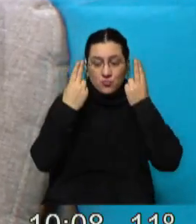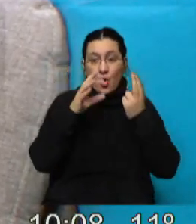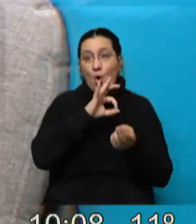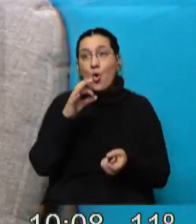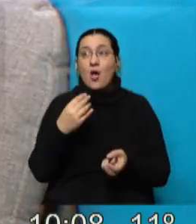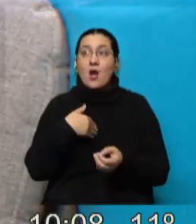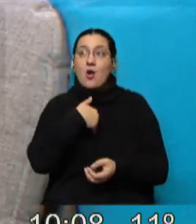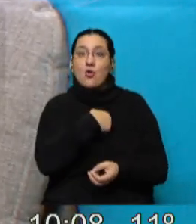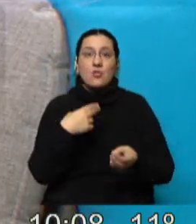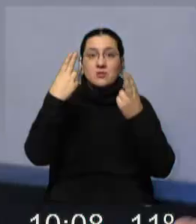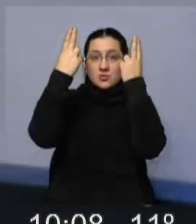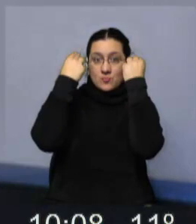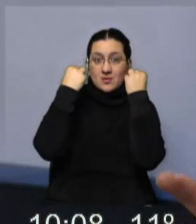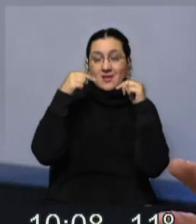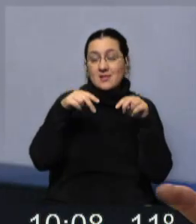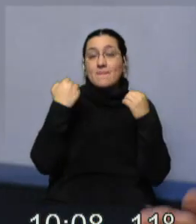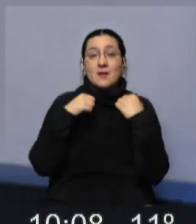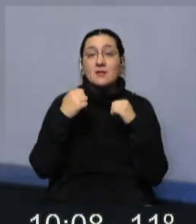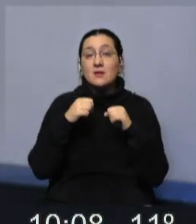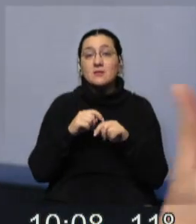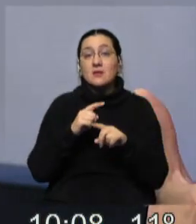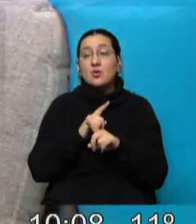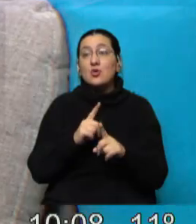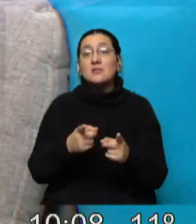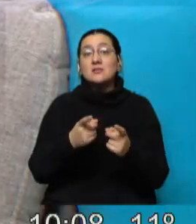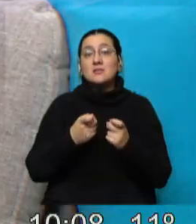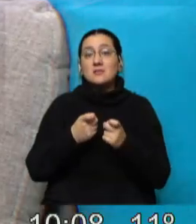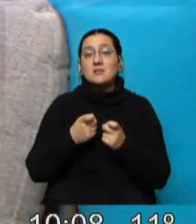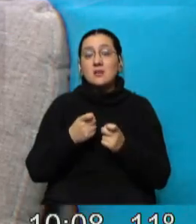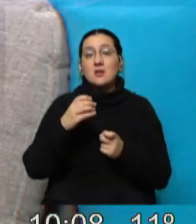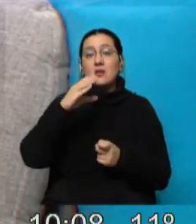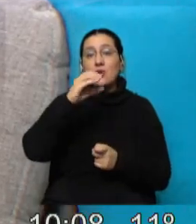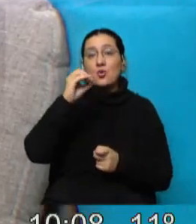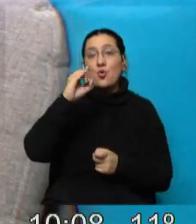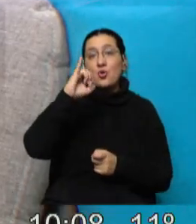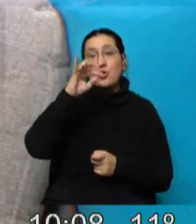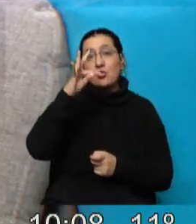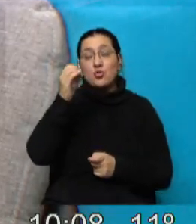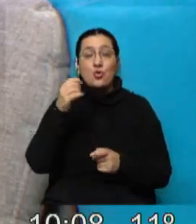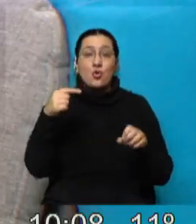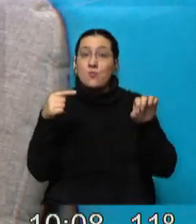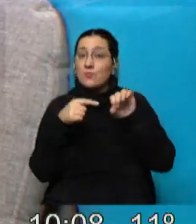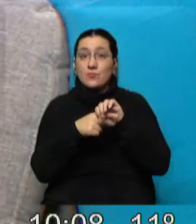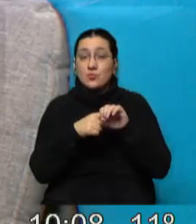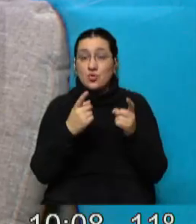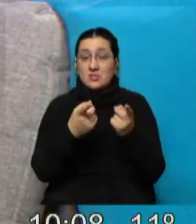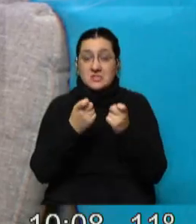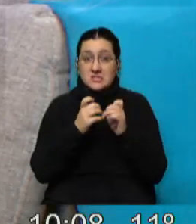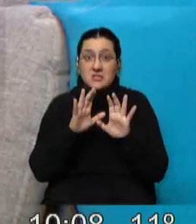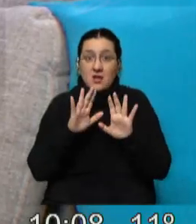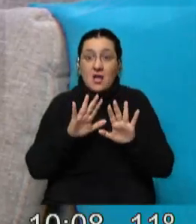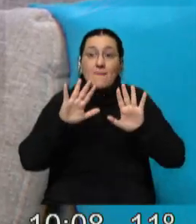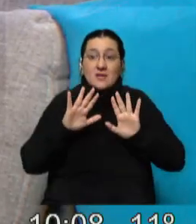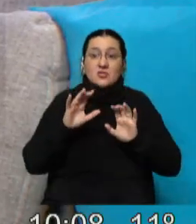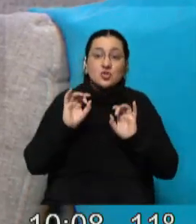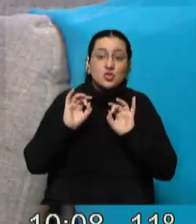de sumisión, estas prácticas no necesariamente requieren de coito, por ejemplo, de penetración, ni de sexo oral, ni de sexo